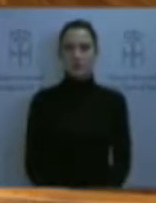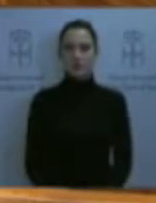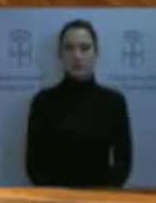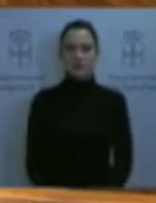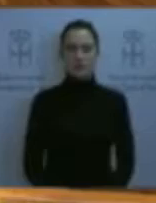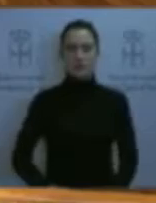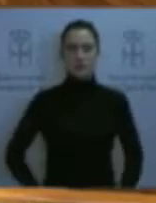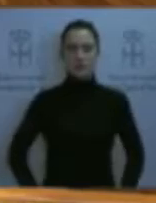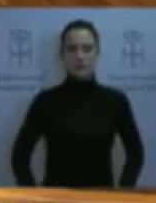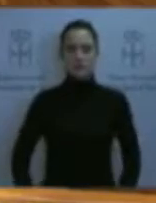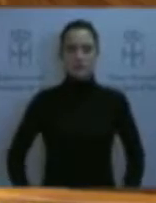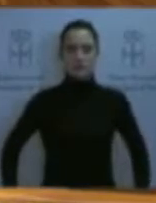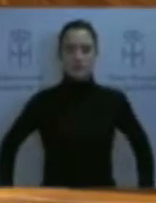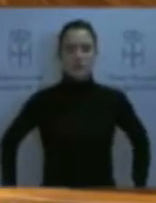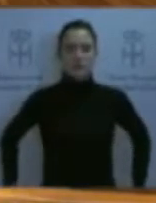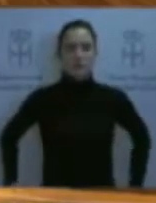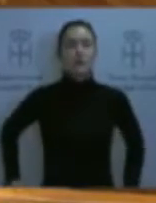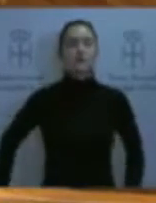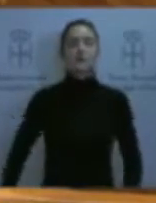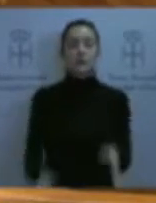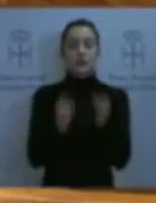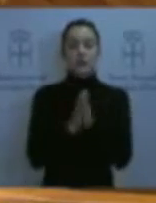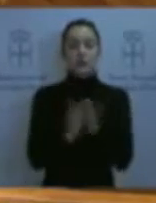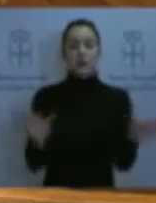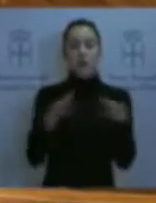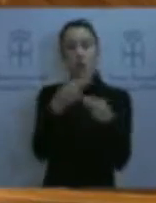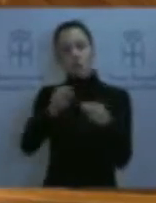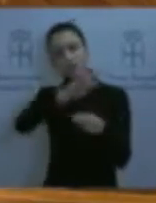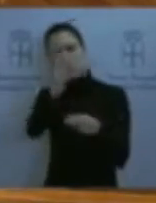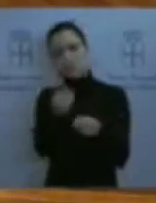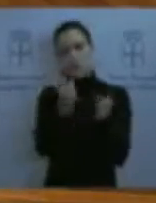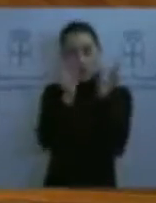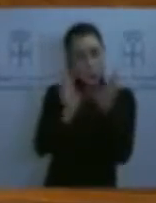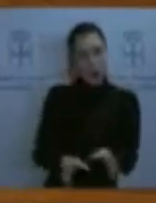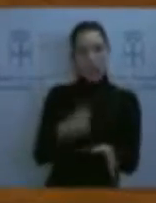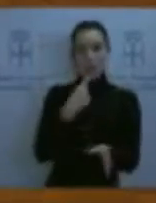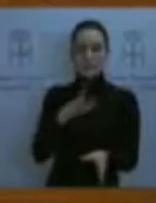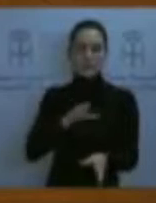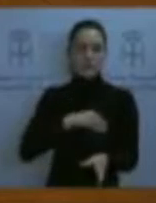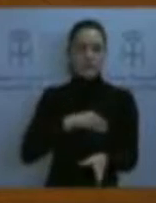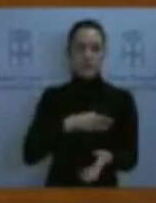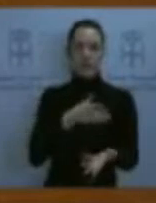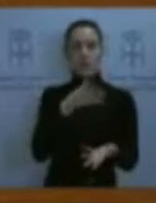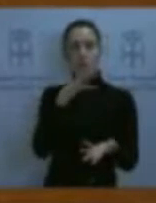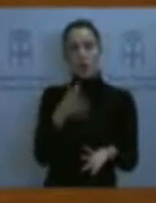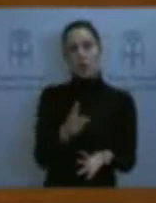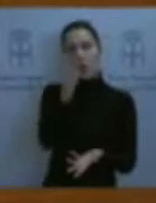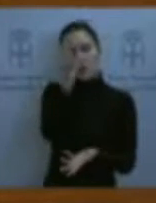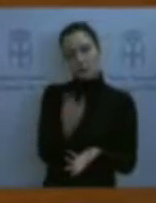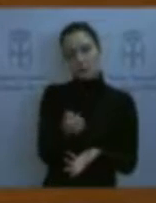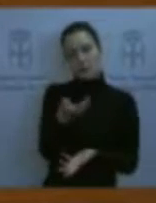igual que el resto de grupos parlamentarios, compartir el dolor por la vida que se perdió, la persona que